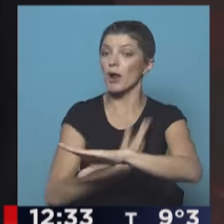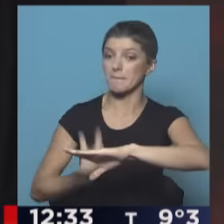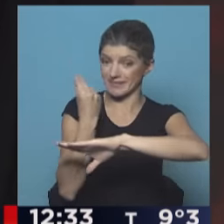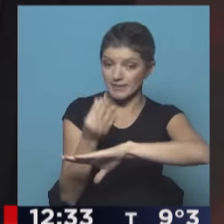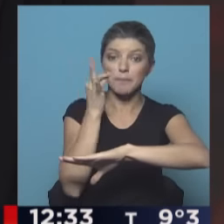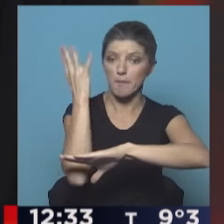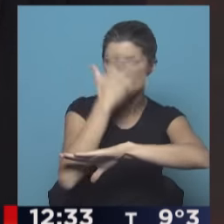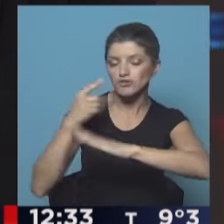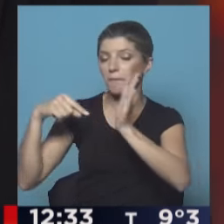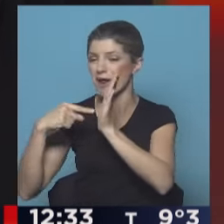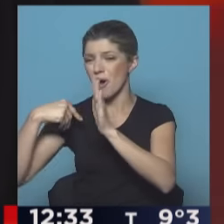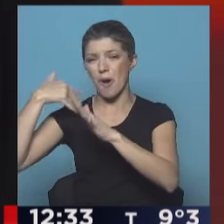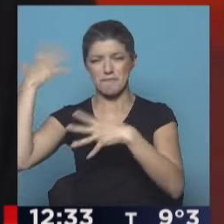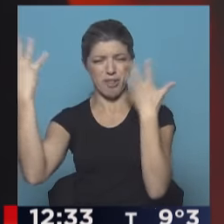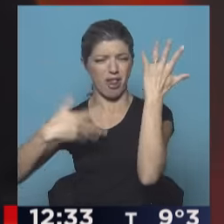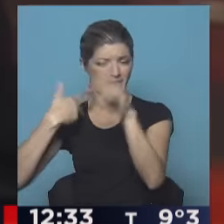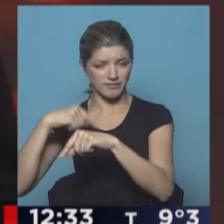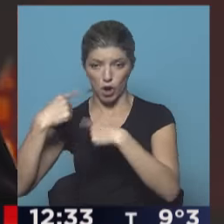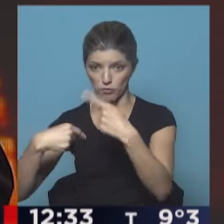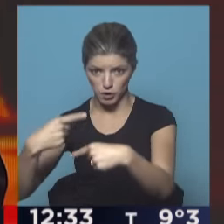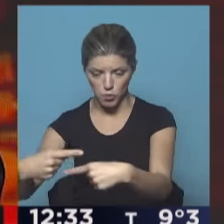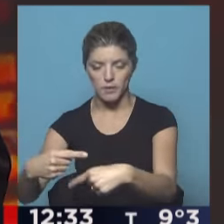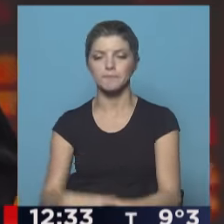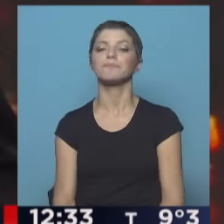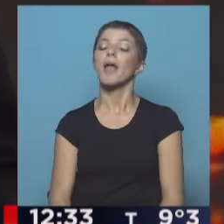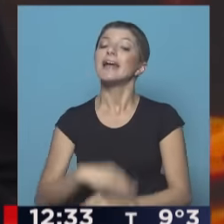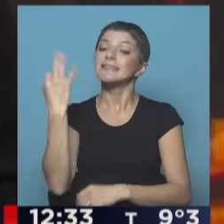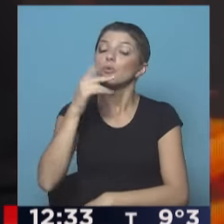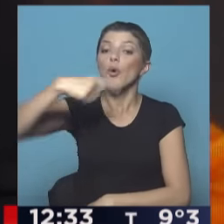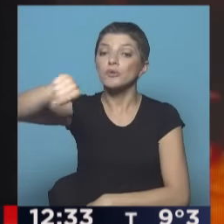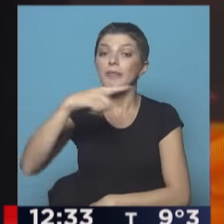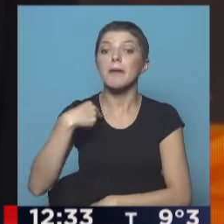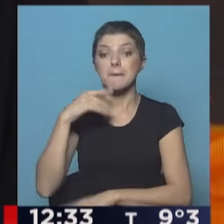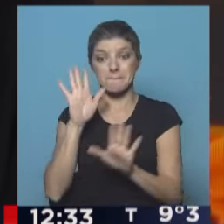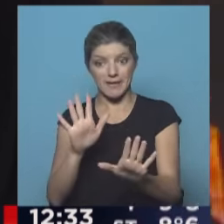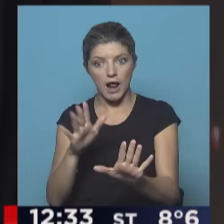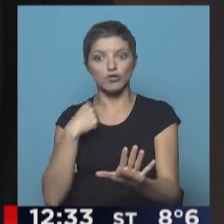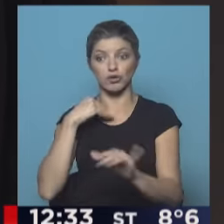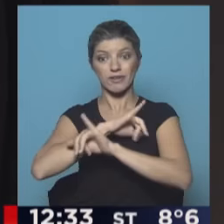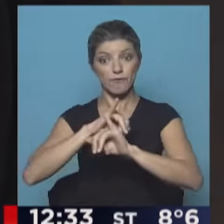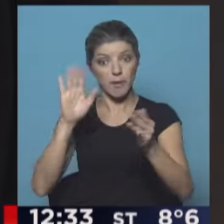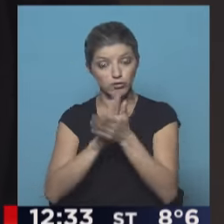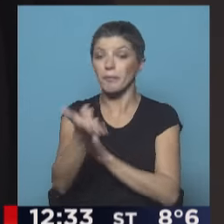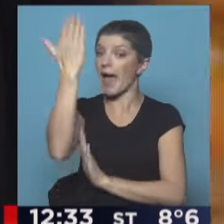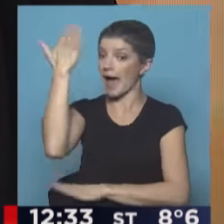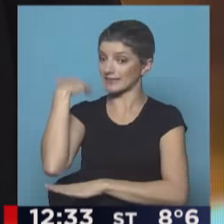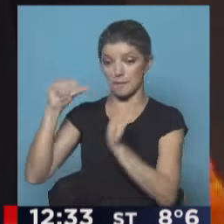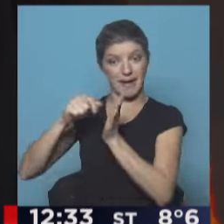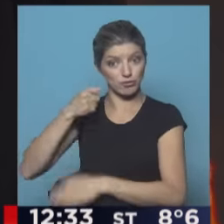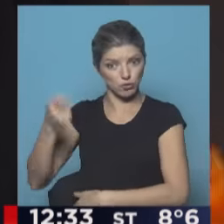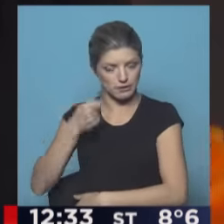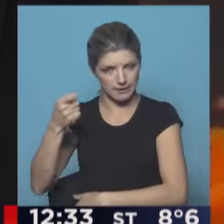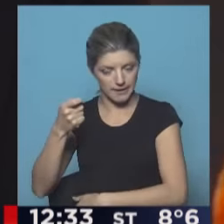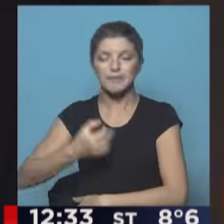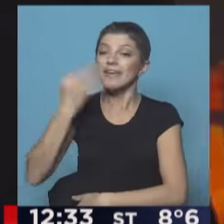Y seguramente usted está esperando qué vamos a decir qué le vamos a contar de lo que pasó ayer en Turquía seguramente usted ayer al caer la tarde igual que